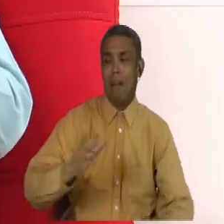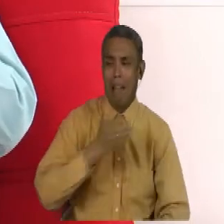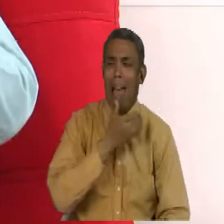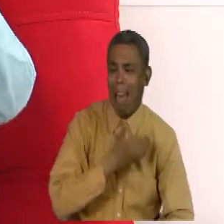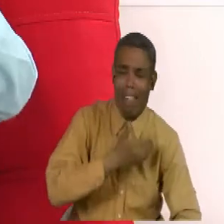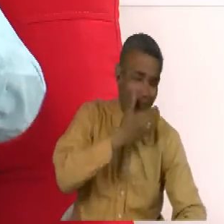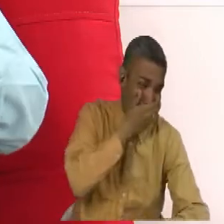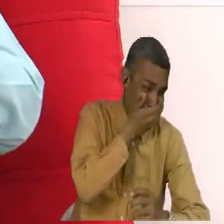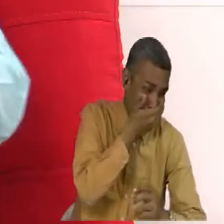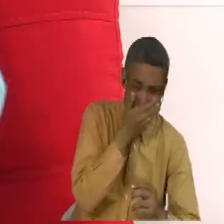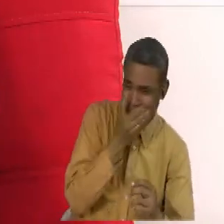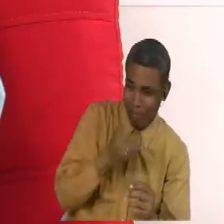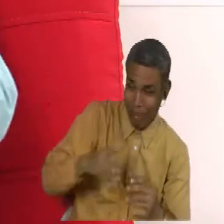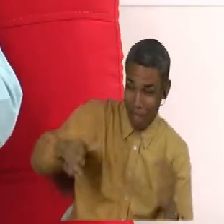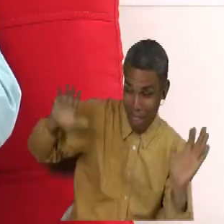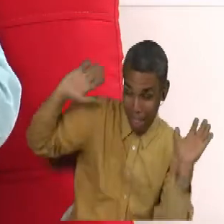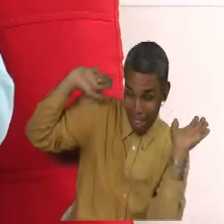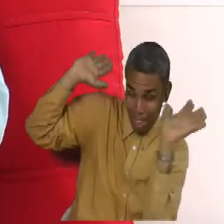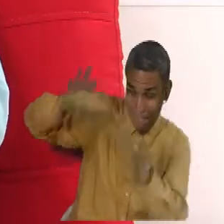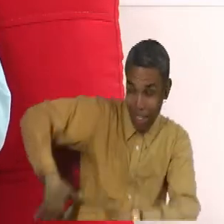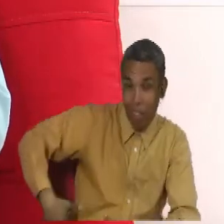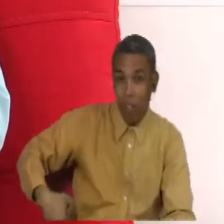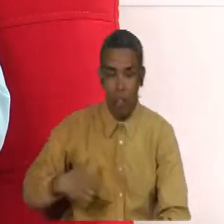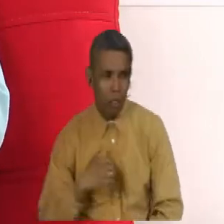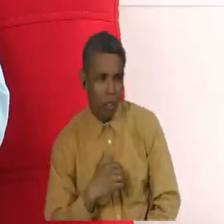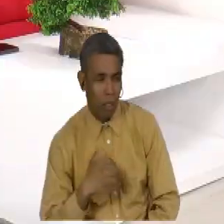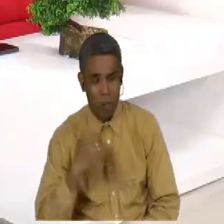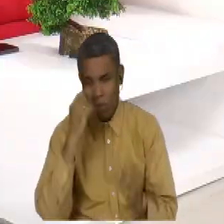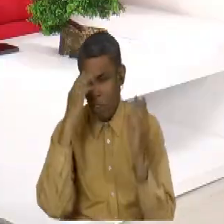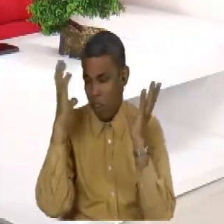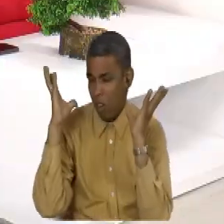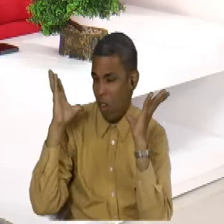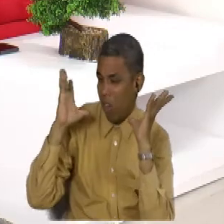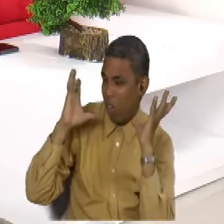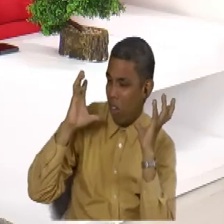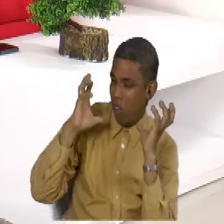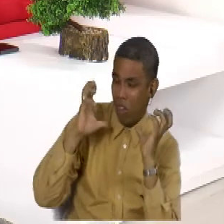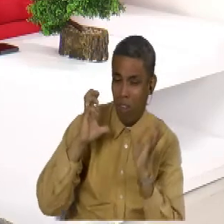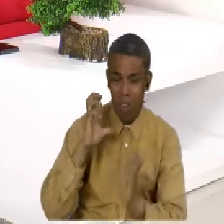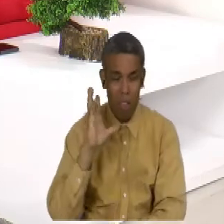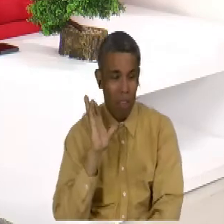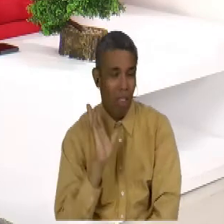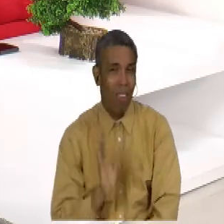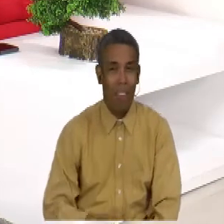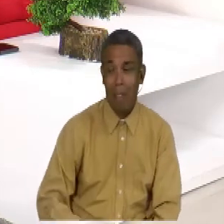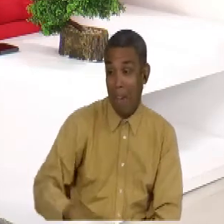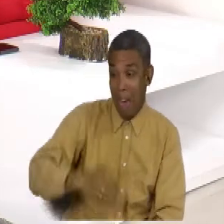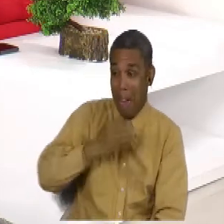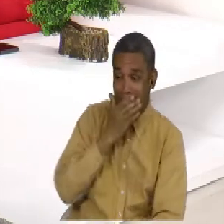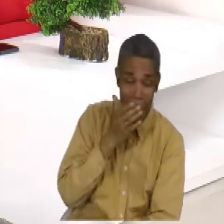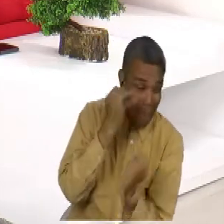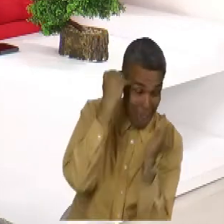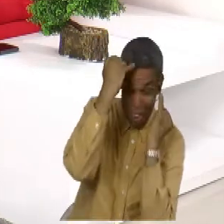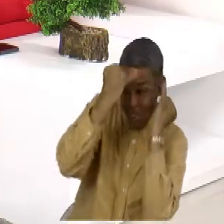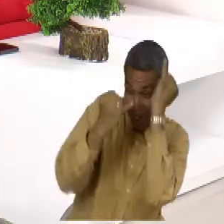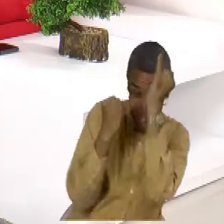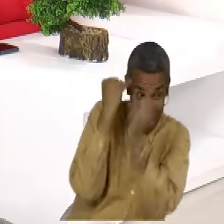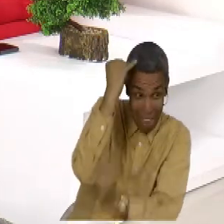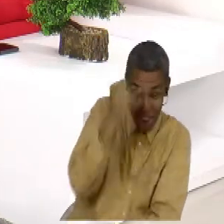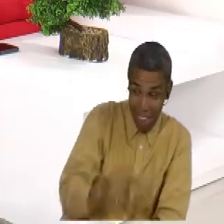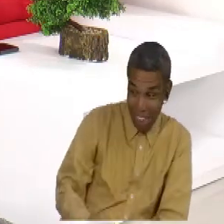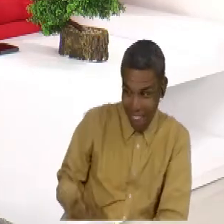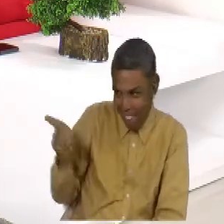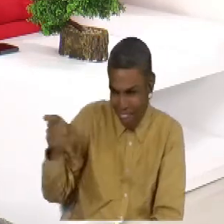O ñoño, o sí, le ponen cualquier sí, cantidad de nombre. De nieve, o sí, sea, o sí, exactamente, señor Barriga. Entonces, sí, todo